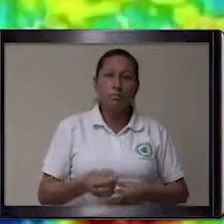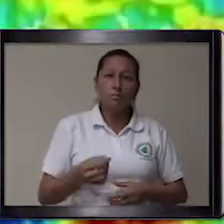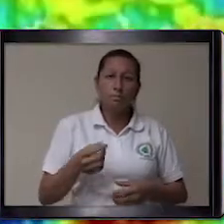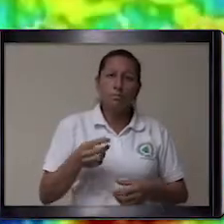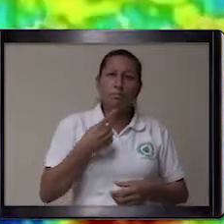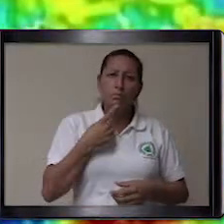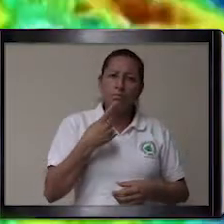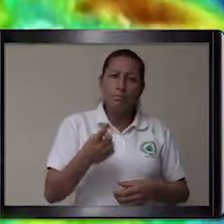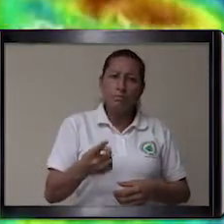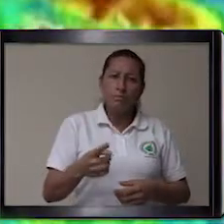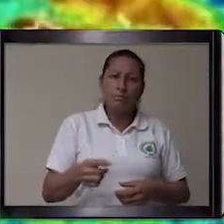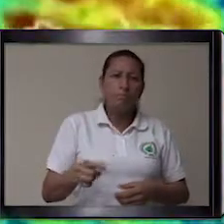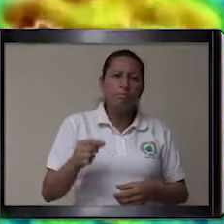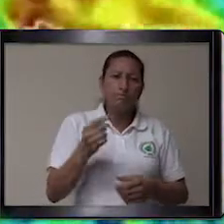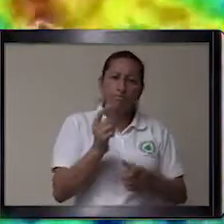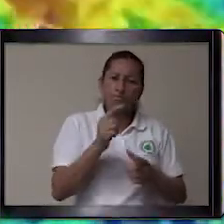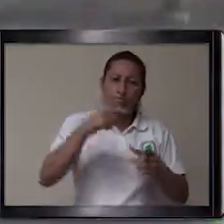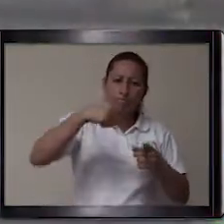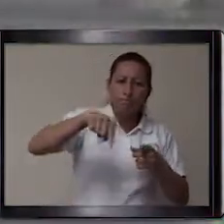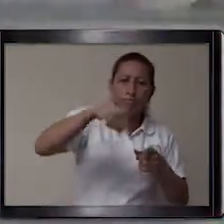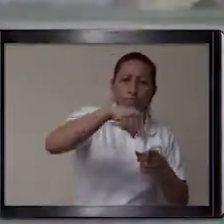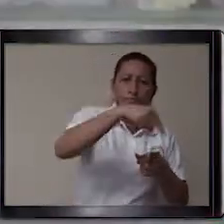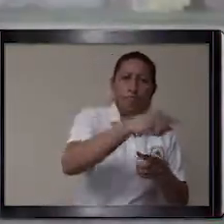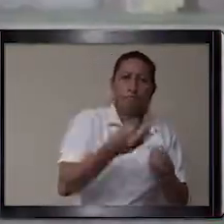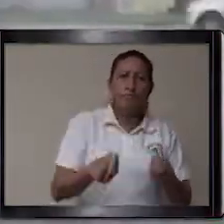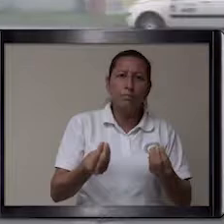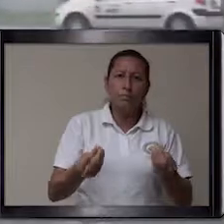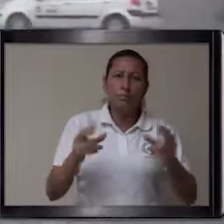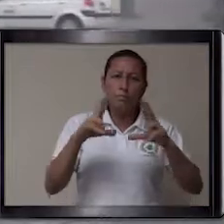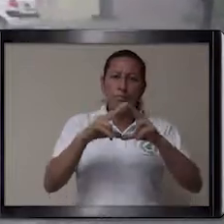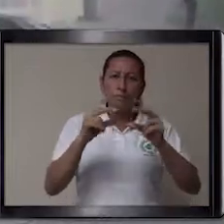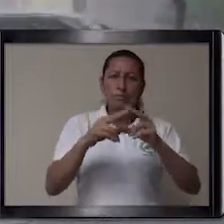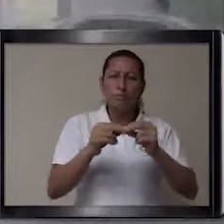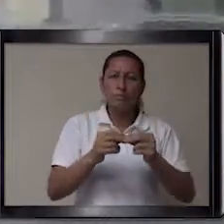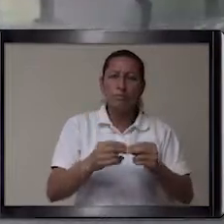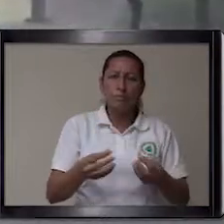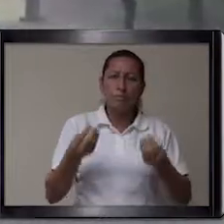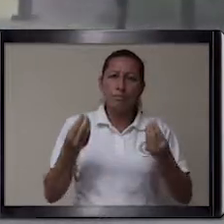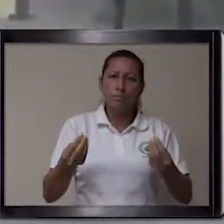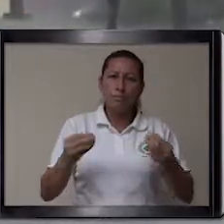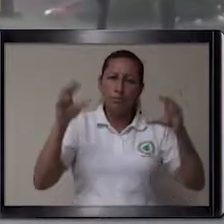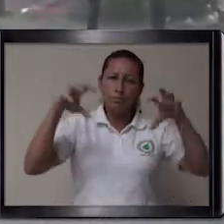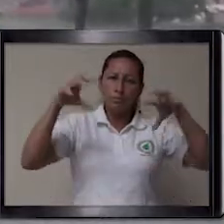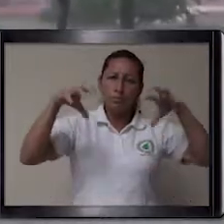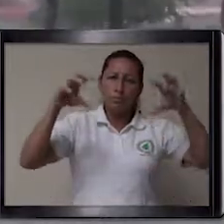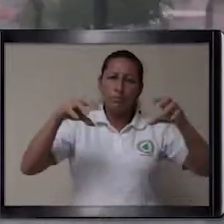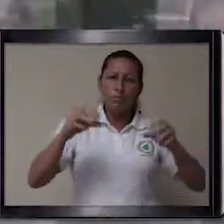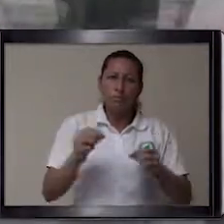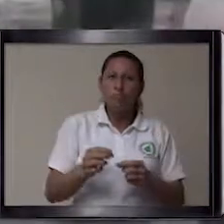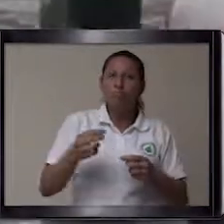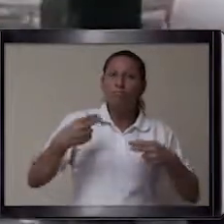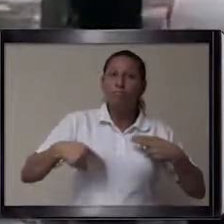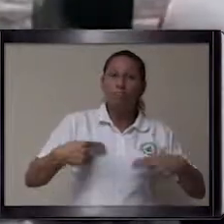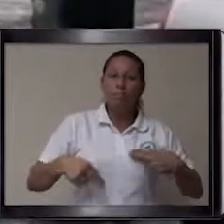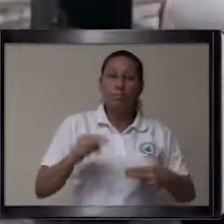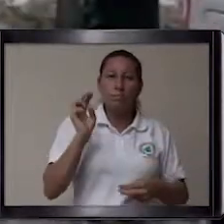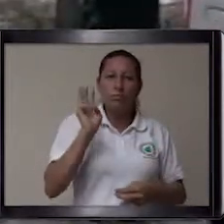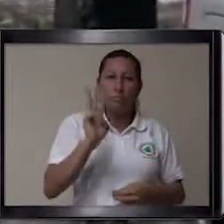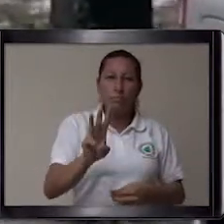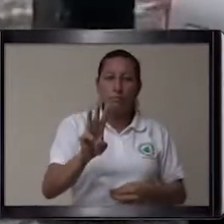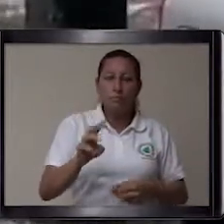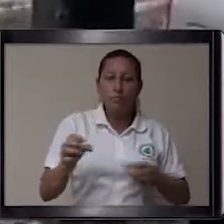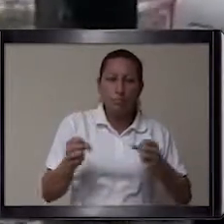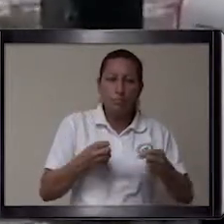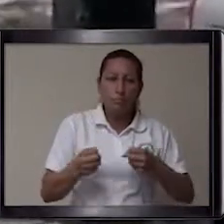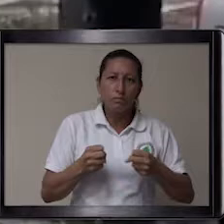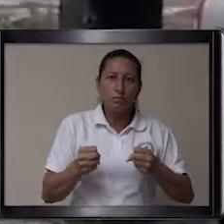autoridades, unos 15 municipios del país han registrado fuertes lluvias y moderadas en 12, a consecuencia de la onda tropical número